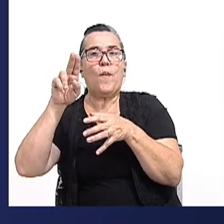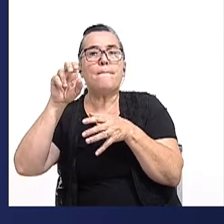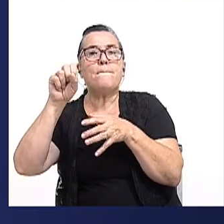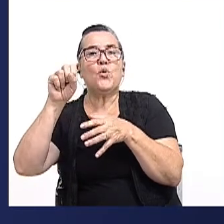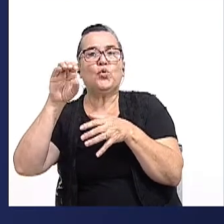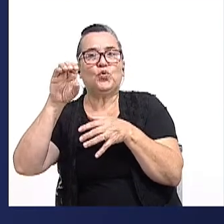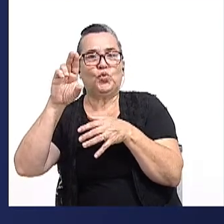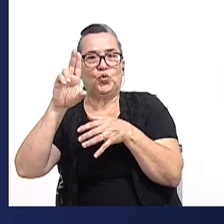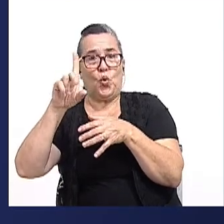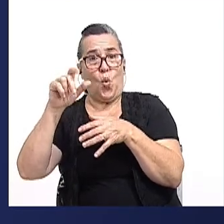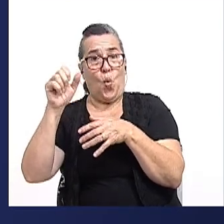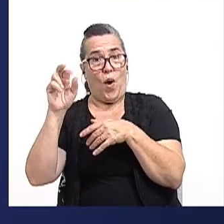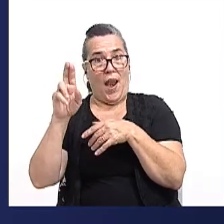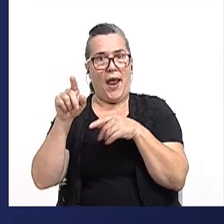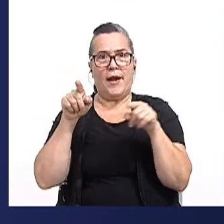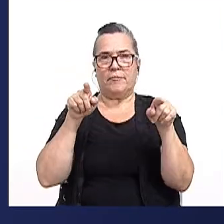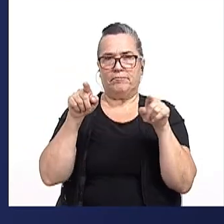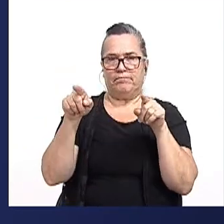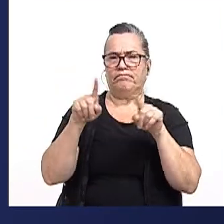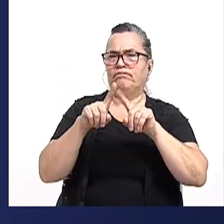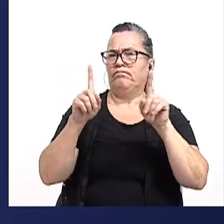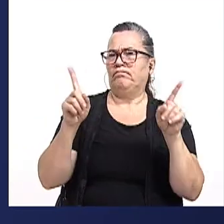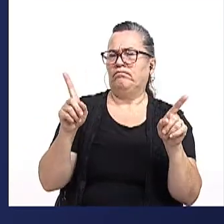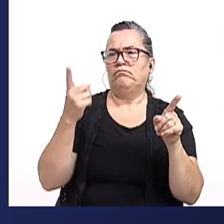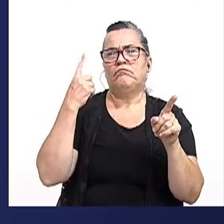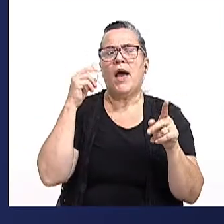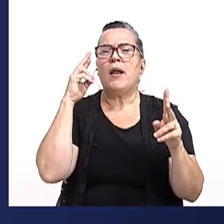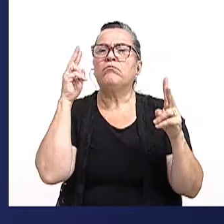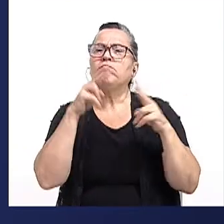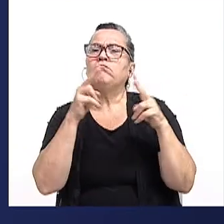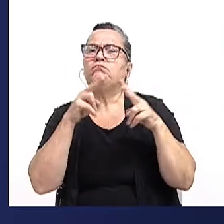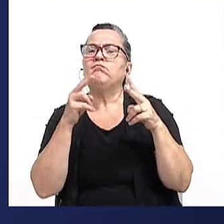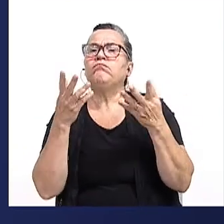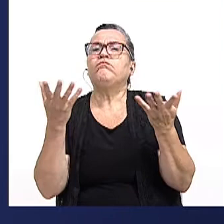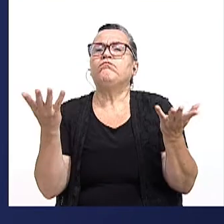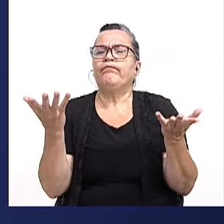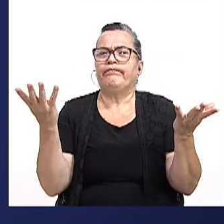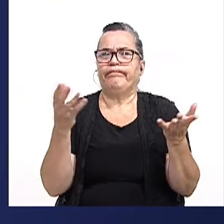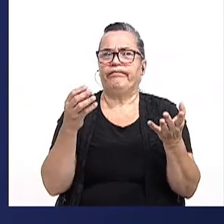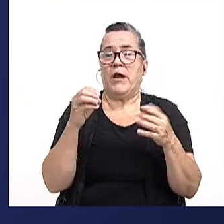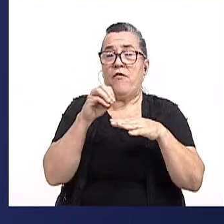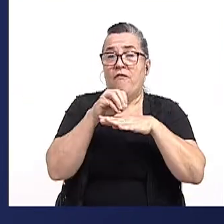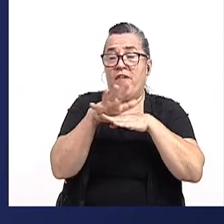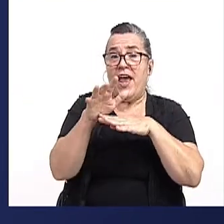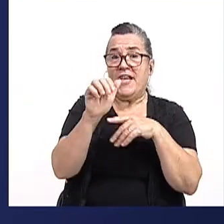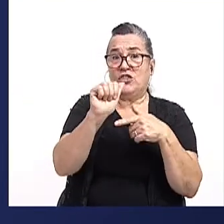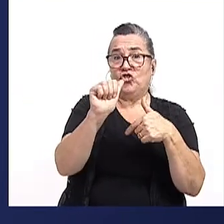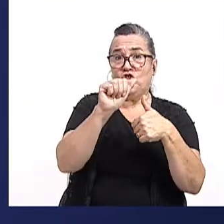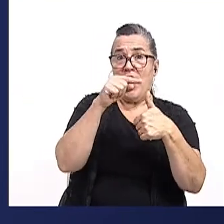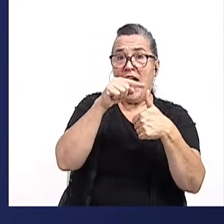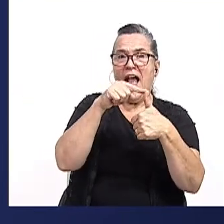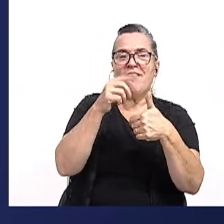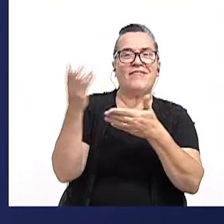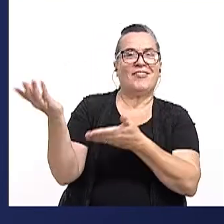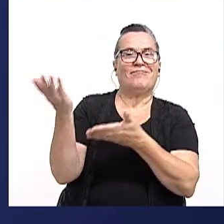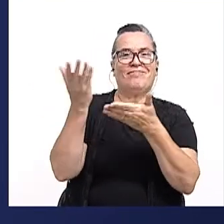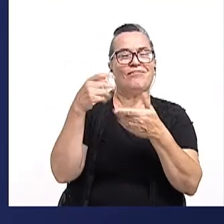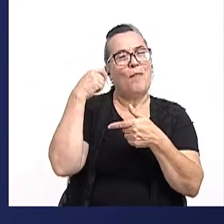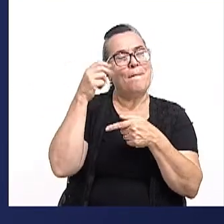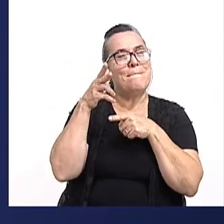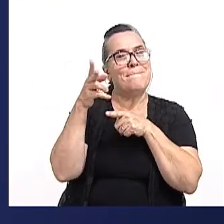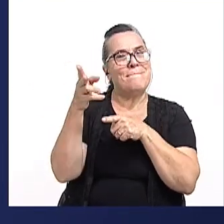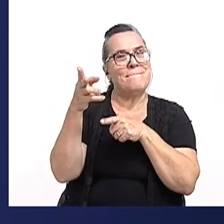para poder conocer más sobre estas radiaciones, y en este caso sobre la radiación alfa, les traje un